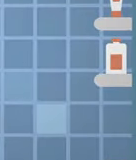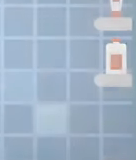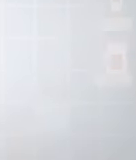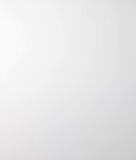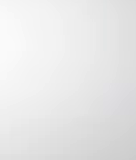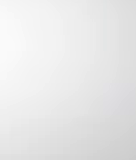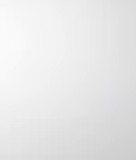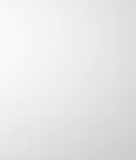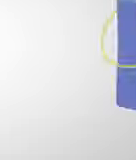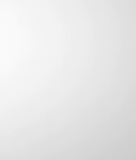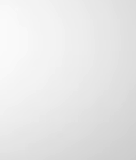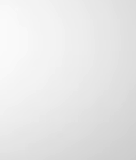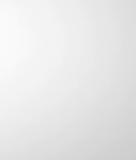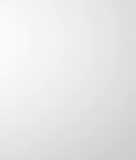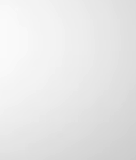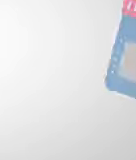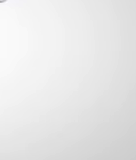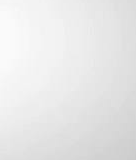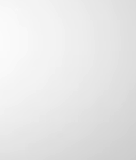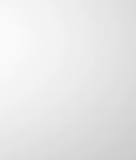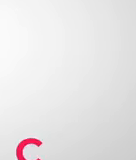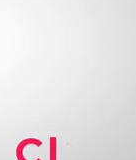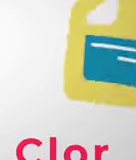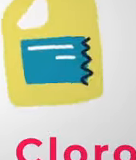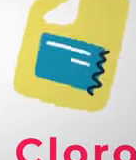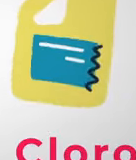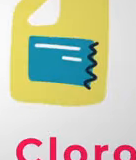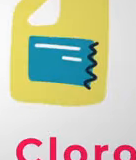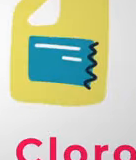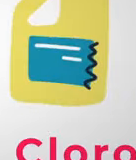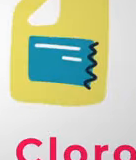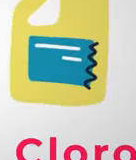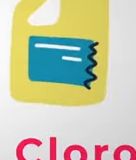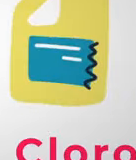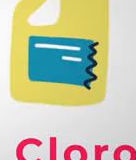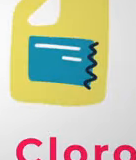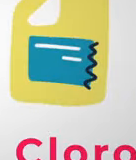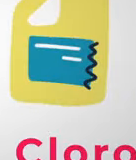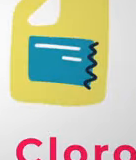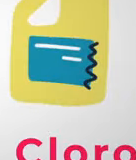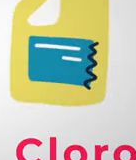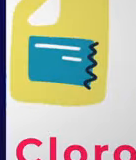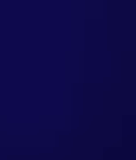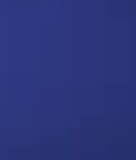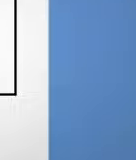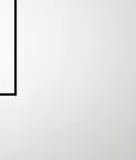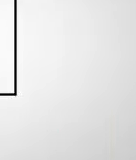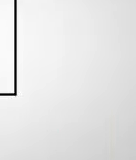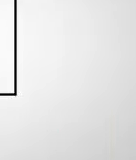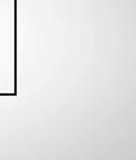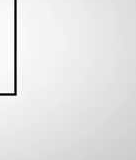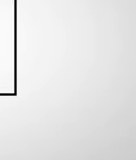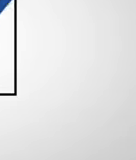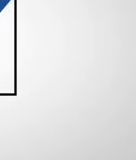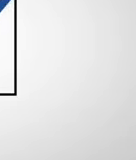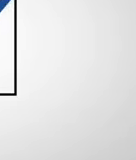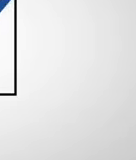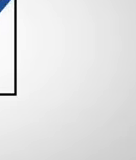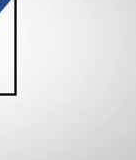Si no es posible, es necesario limpiar el baño con agua, jabón y cloro después de cada uso.